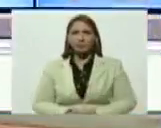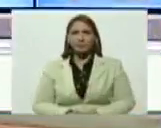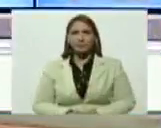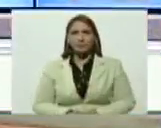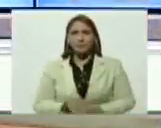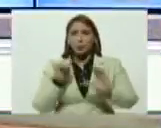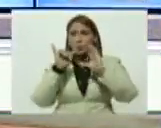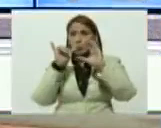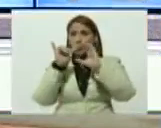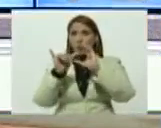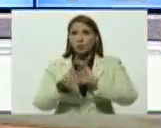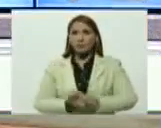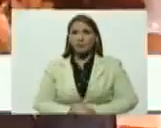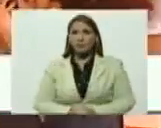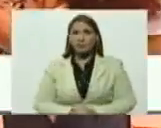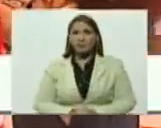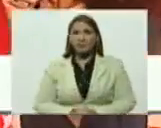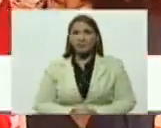¿Youtuber?